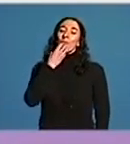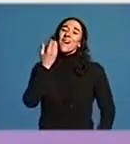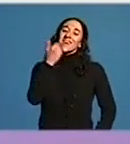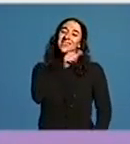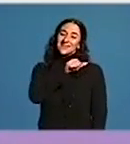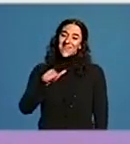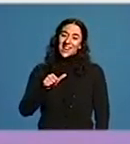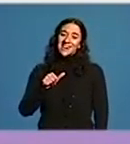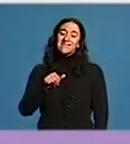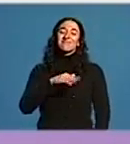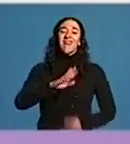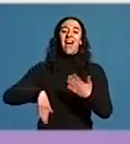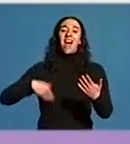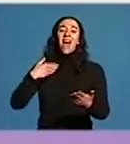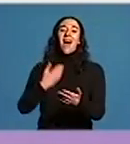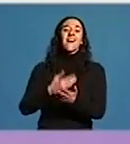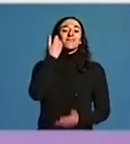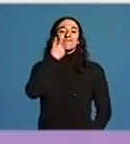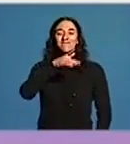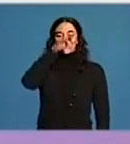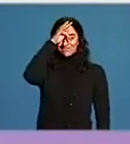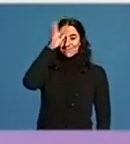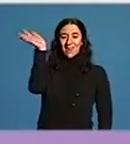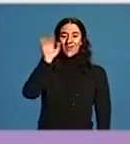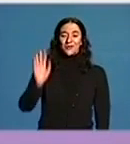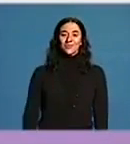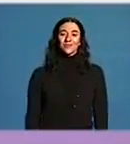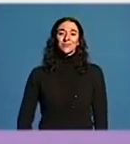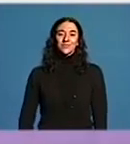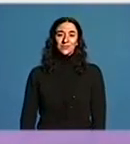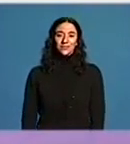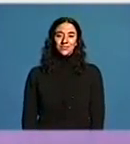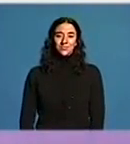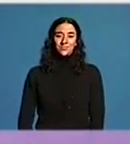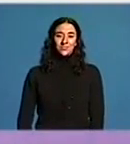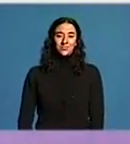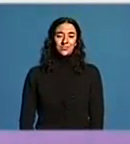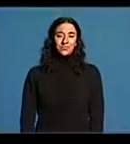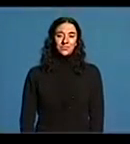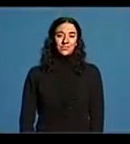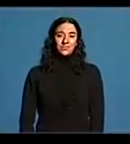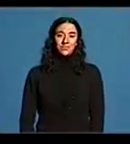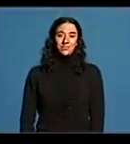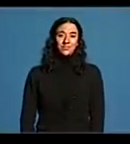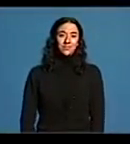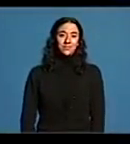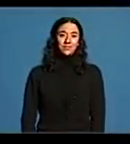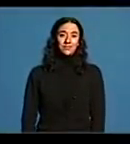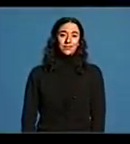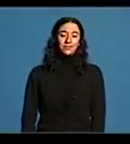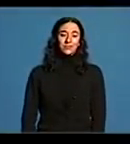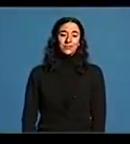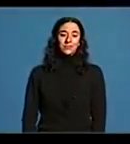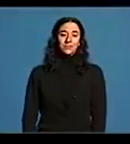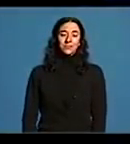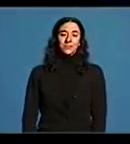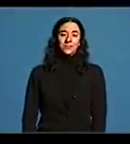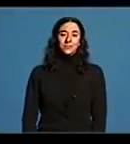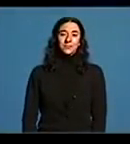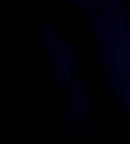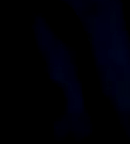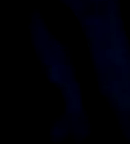programa. Deixámolos co son e as imaxes deste concerto que se celebrou no Conservatorio de Música de Lugo, dentro dos actos da Semana de Música